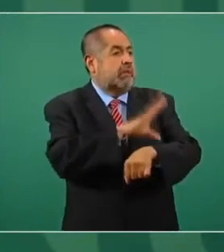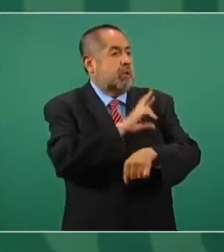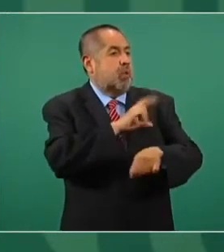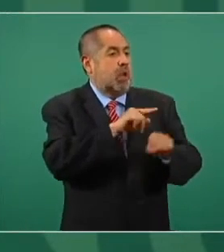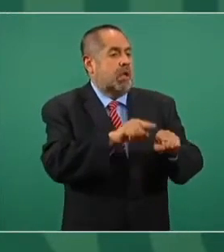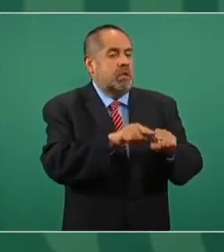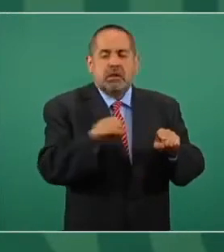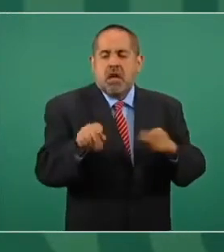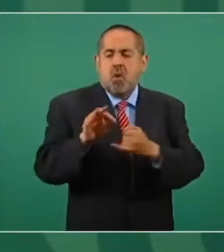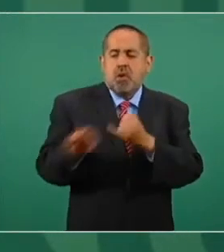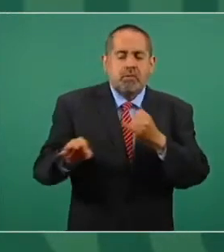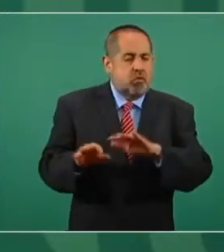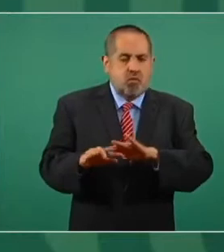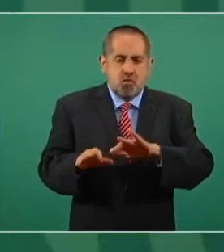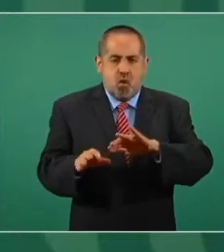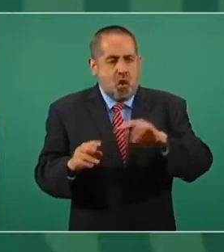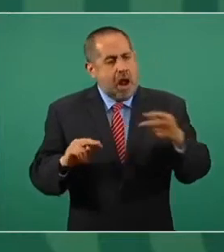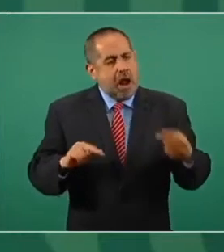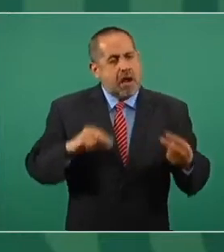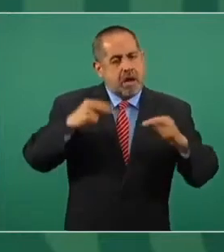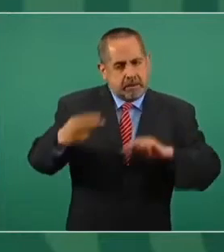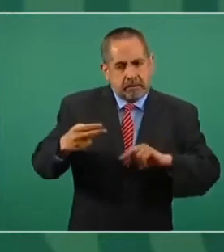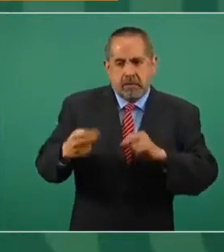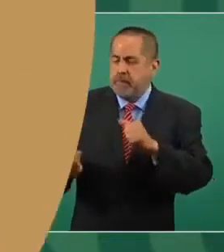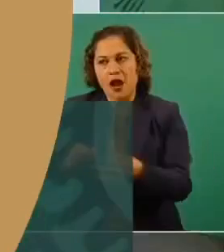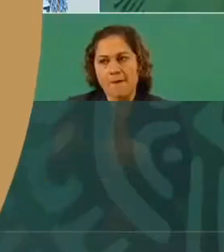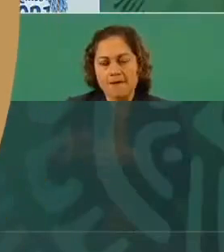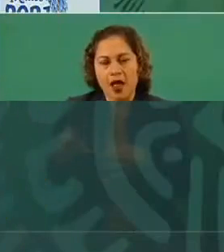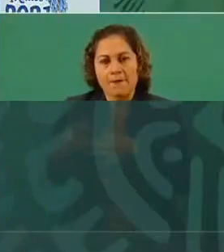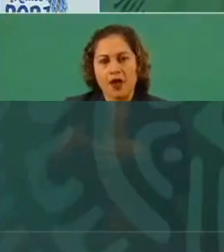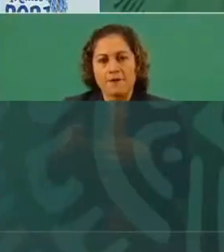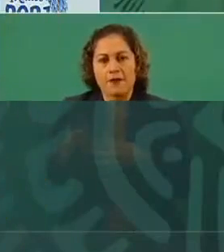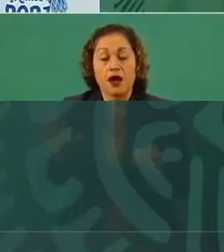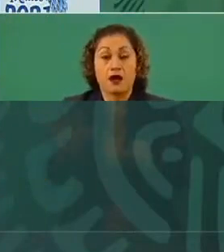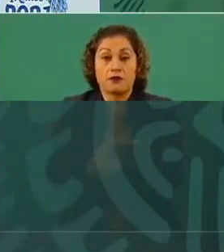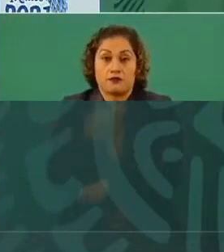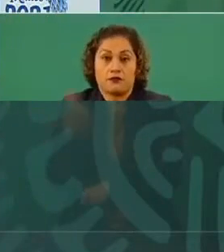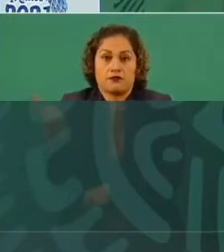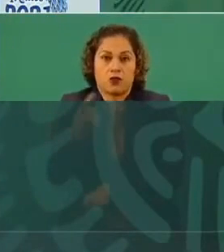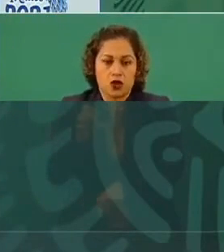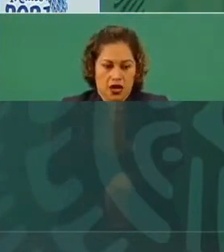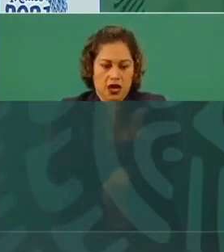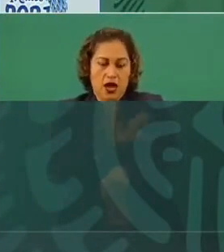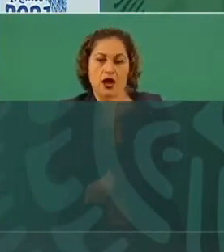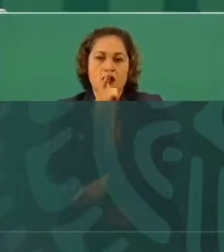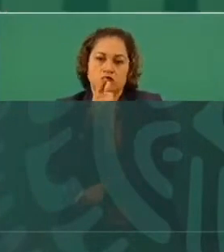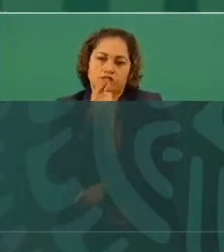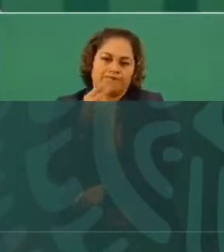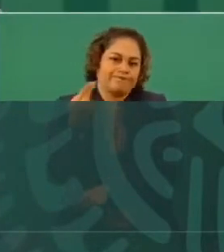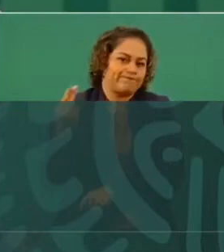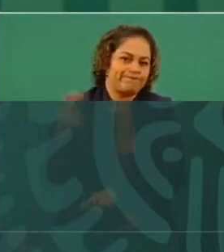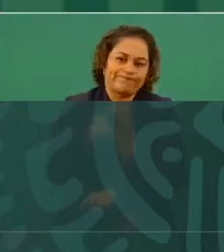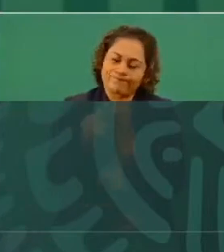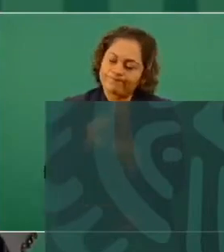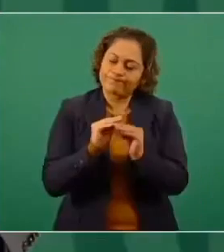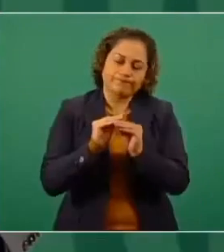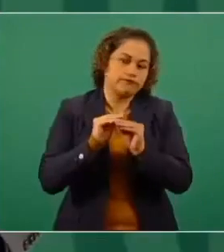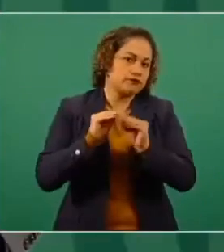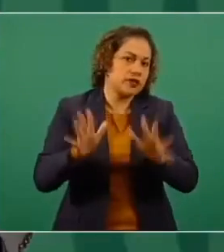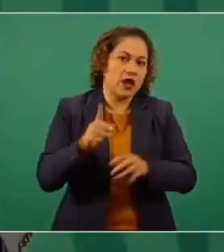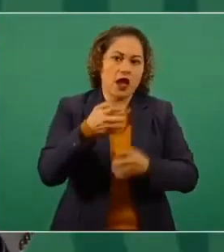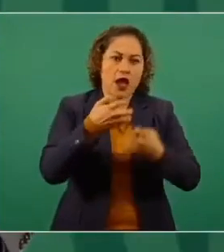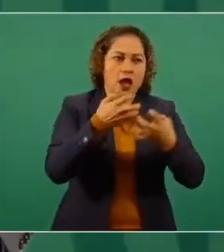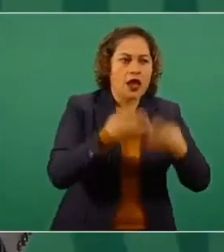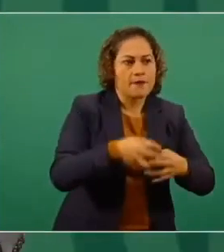Tienen prioridad las particulares. Este jueves, el director de la Comisión Federal de Electricidad,